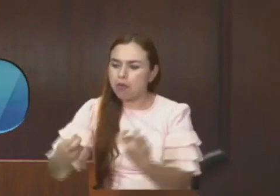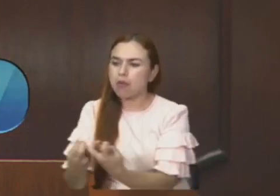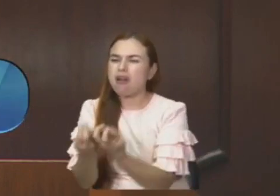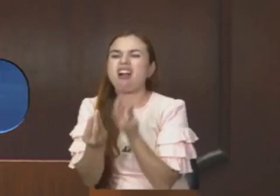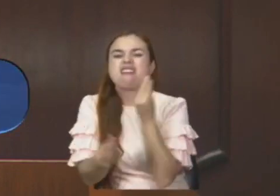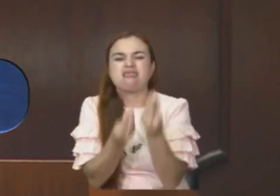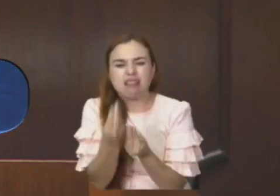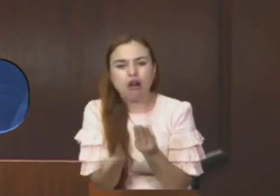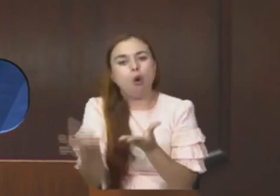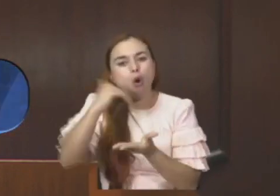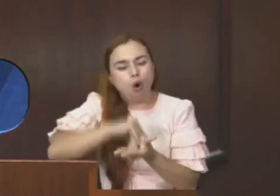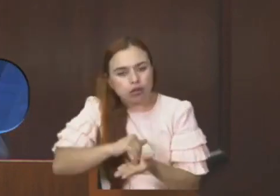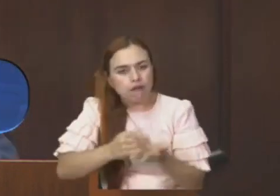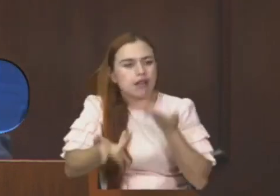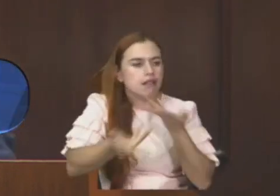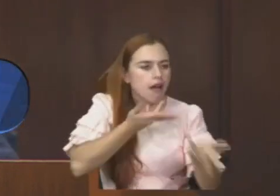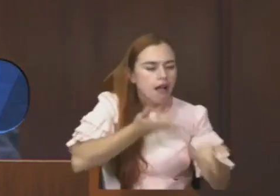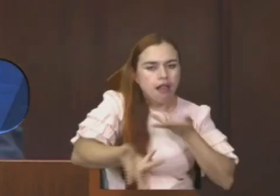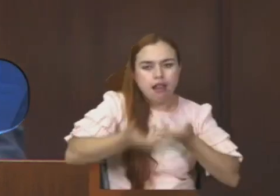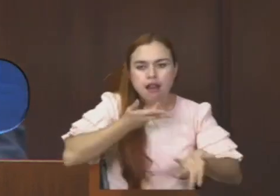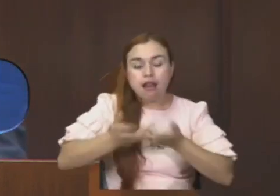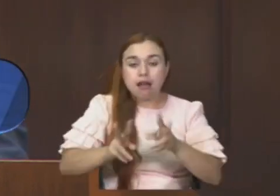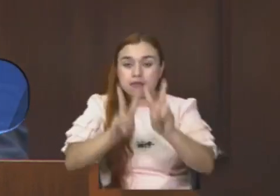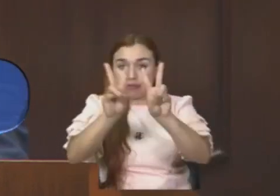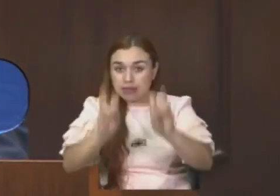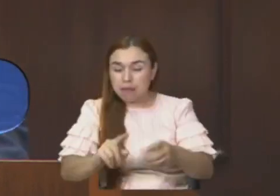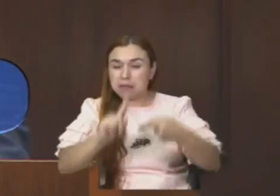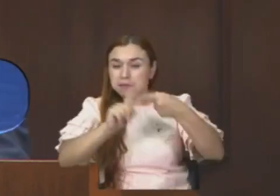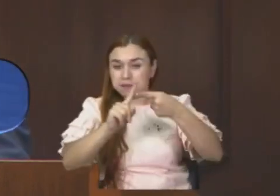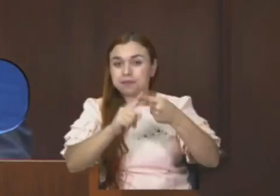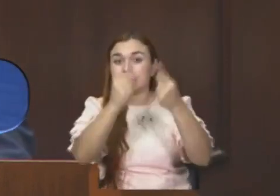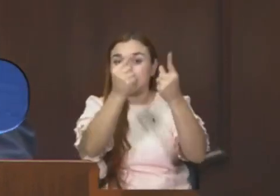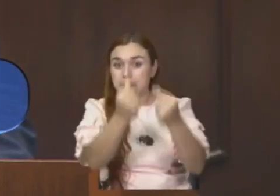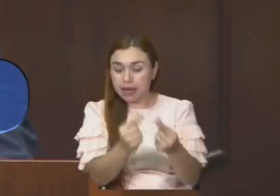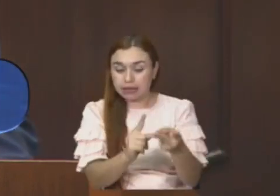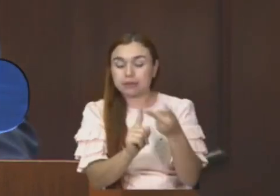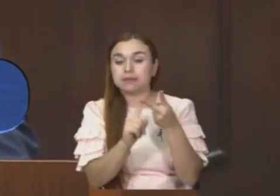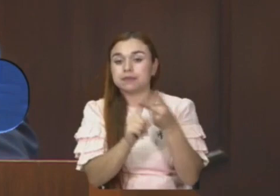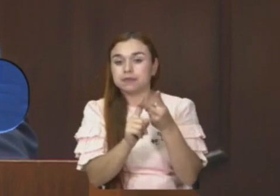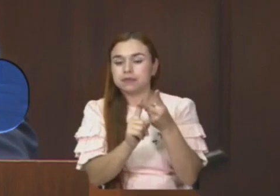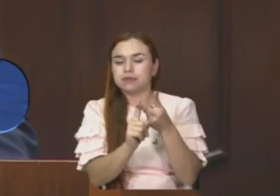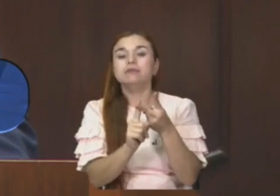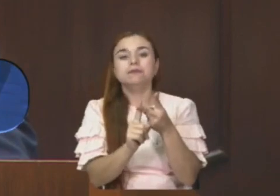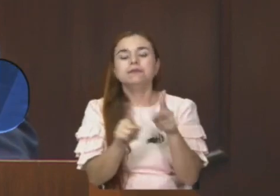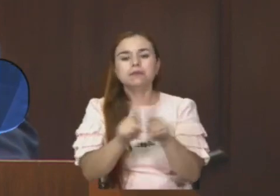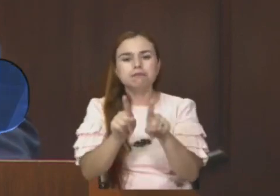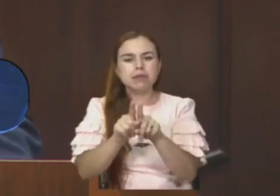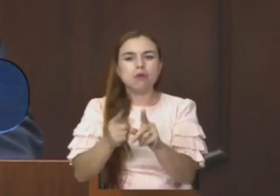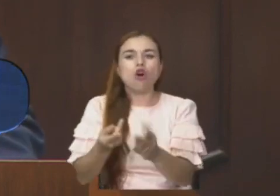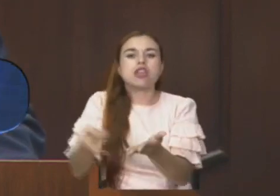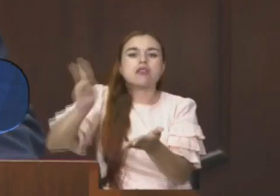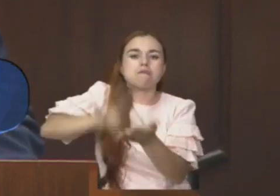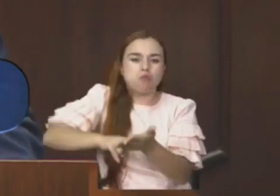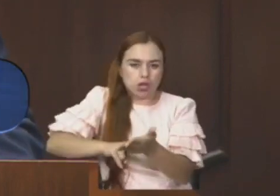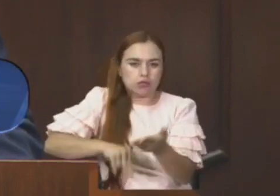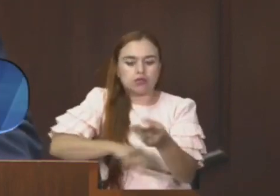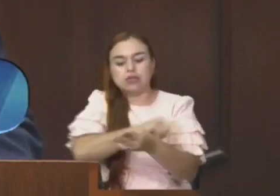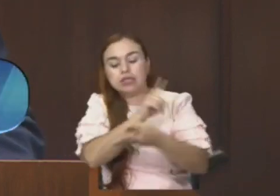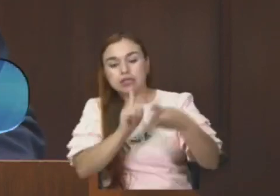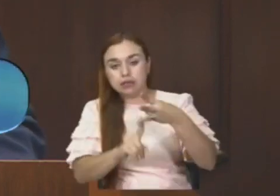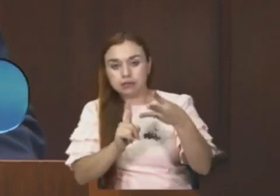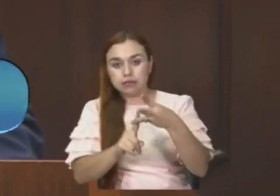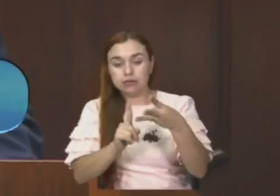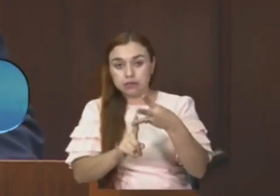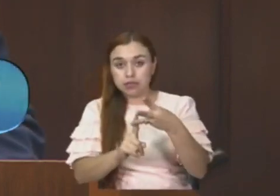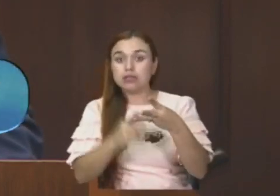económicos, fiscales, laborales y ambientales que fuesen a regir